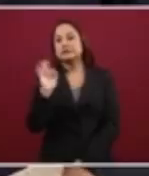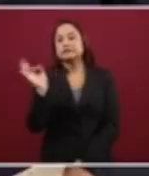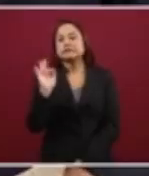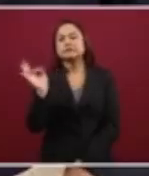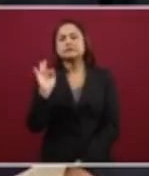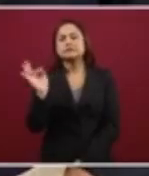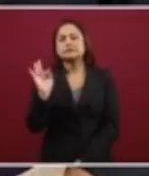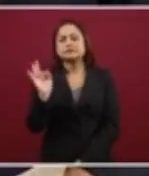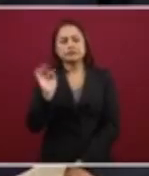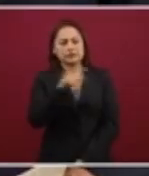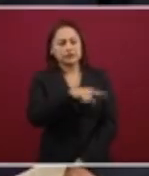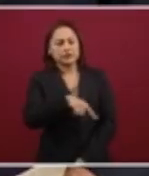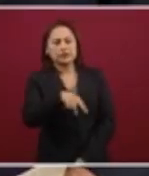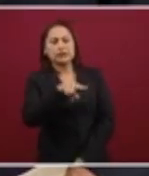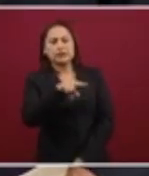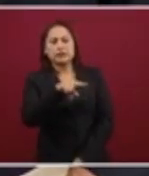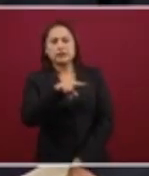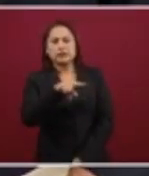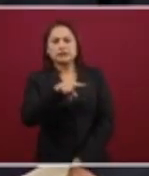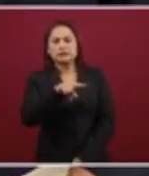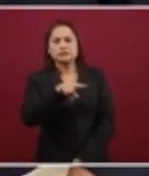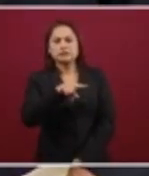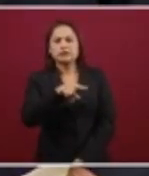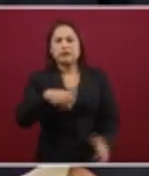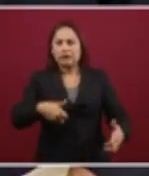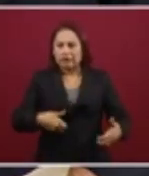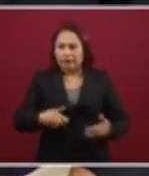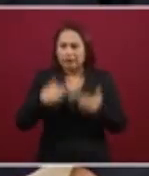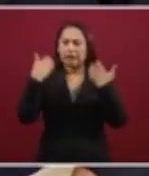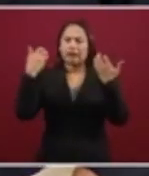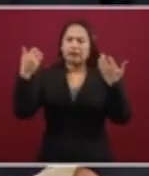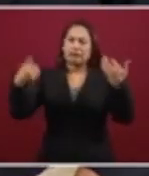existan bloqueos o